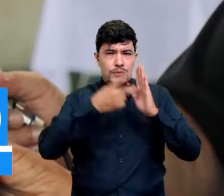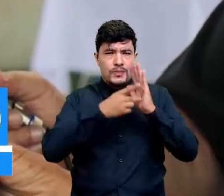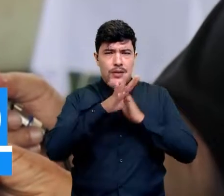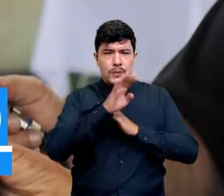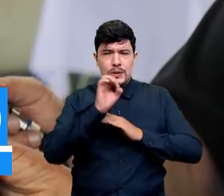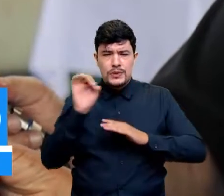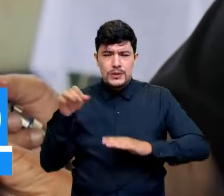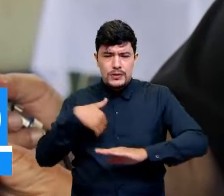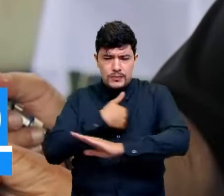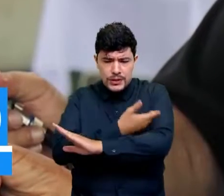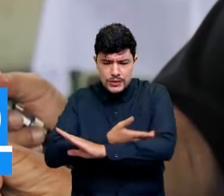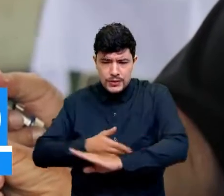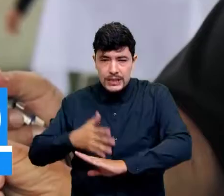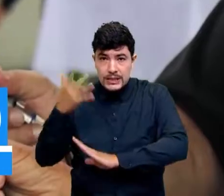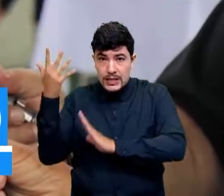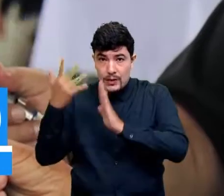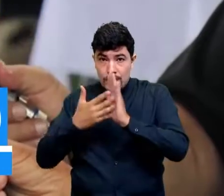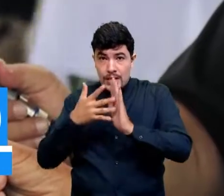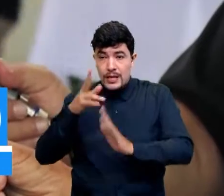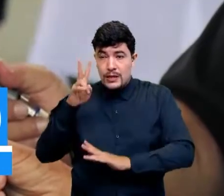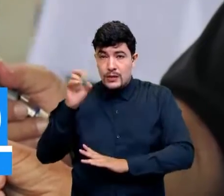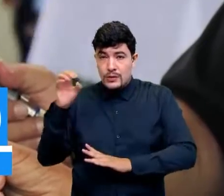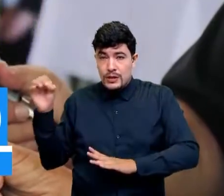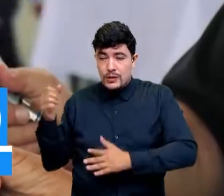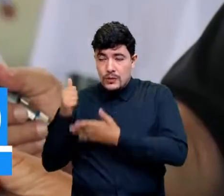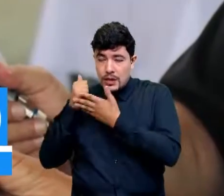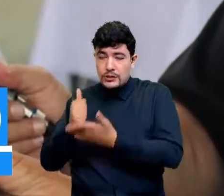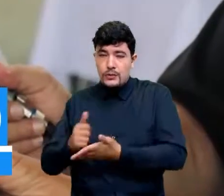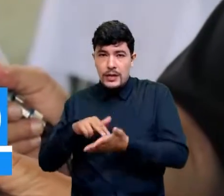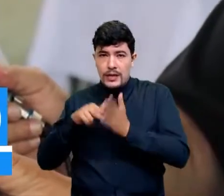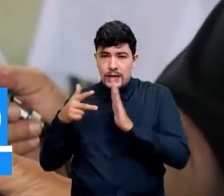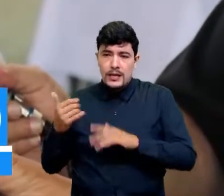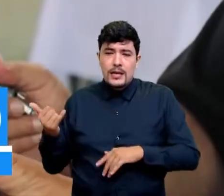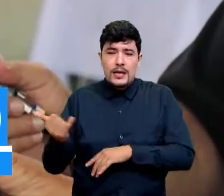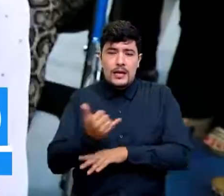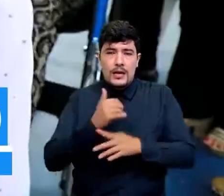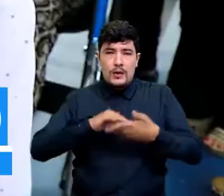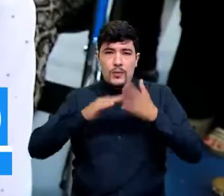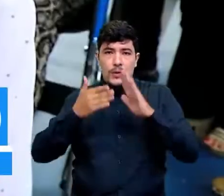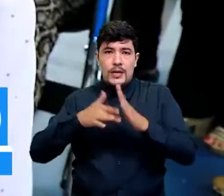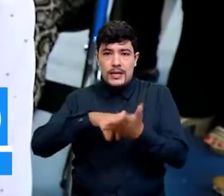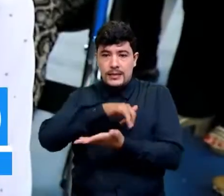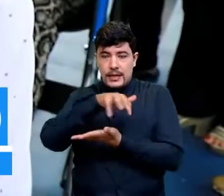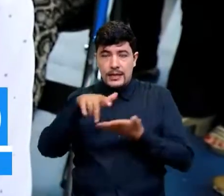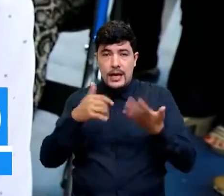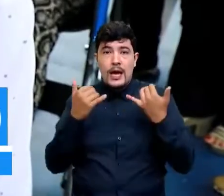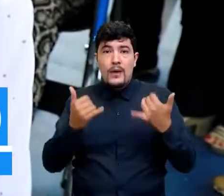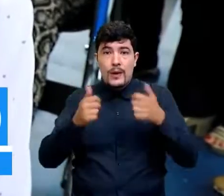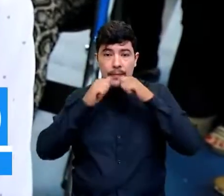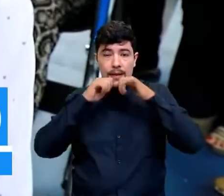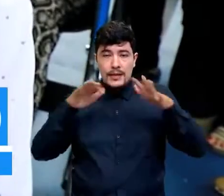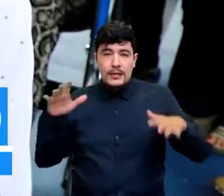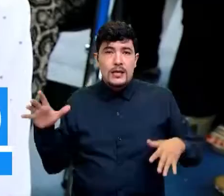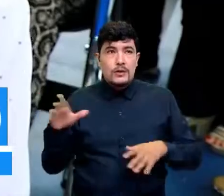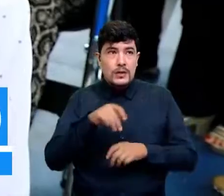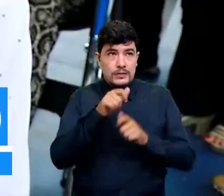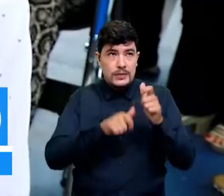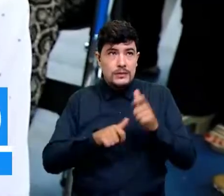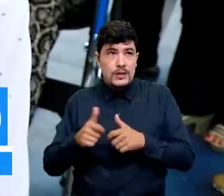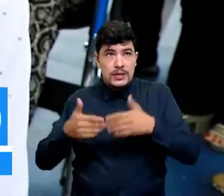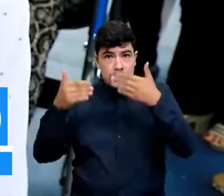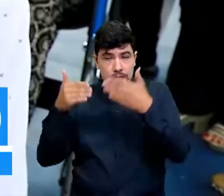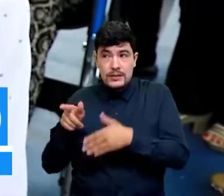millones, más de 5.200 ayudas técnicas que reciben nuestra población santandereana. Es una bendición para nosotros los discapacitados tener